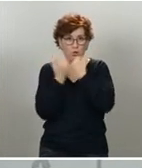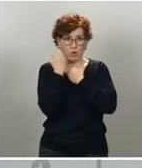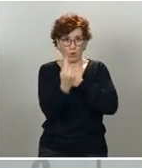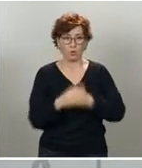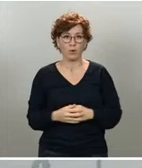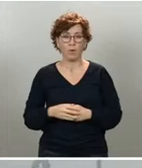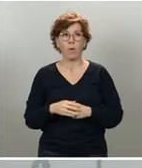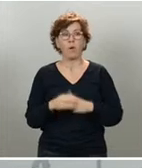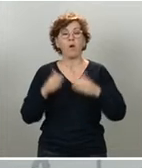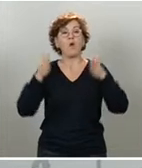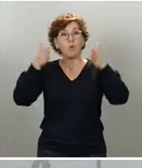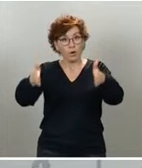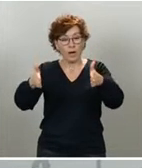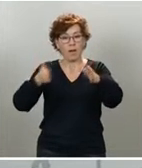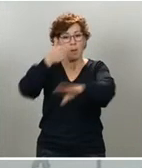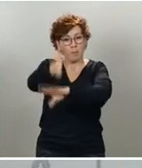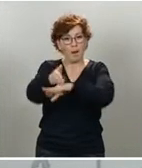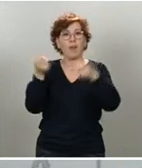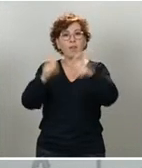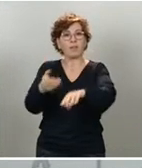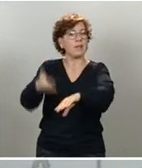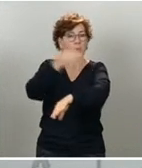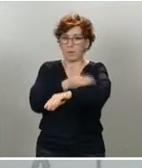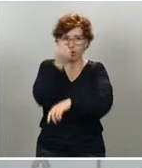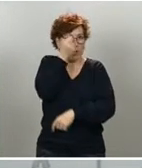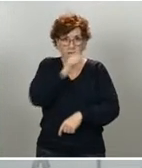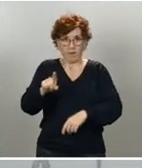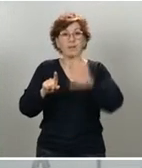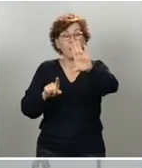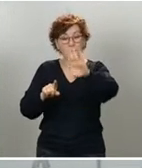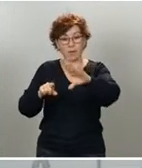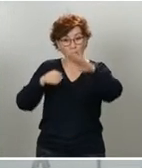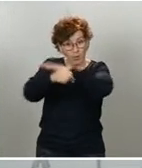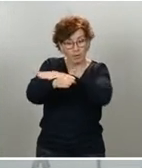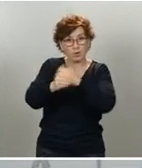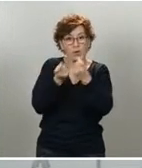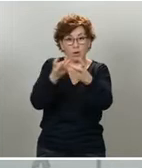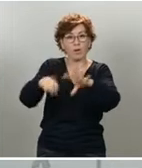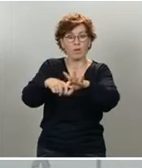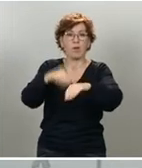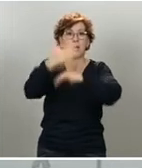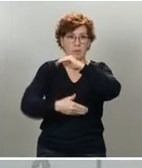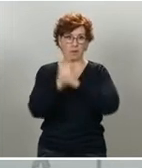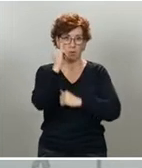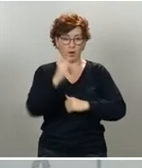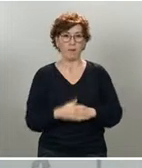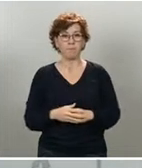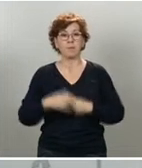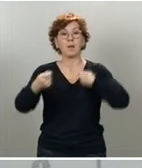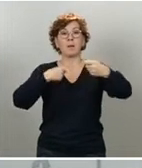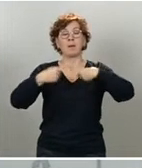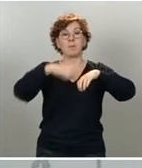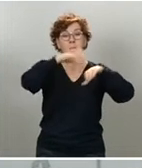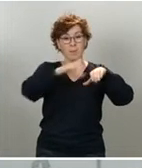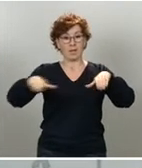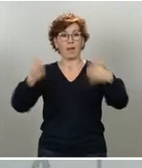servicios sin cita previa, pero con limitaciones de aforo. Se abrirán los mercadillos al aire libre y se reactivarán